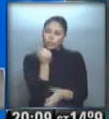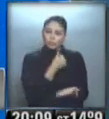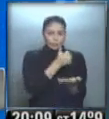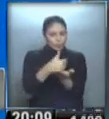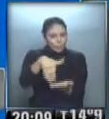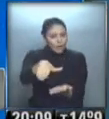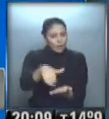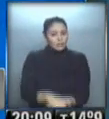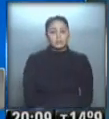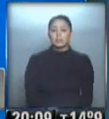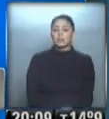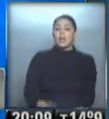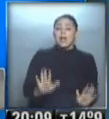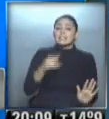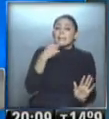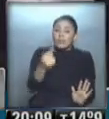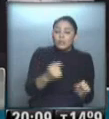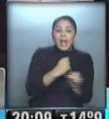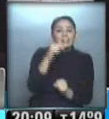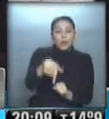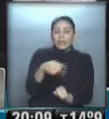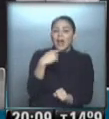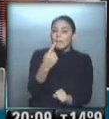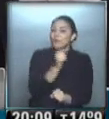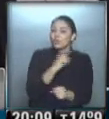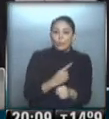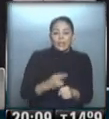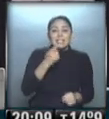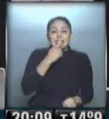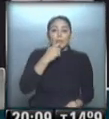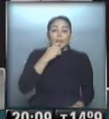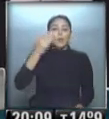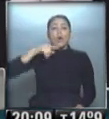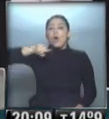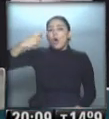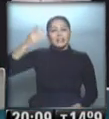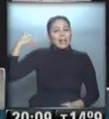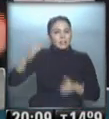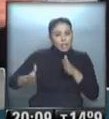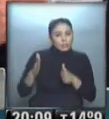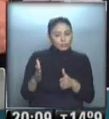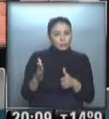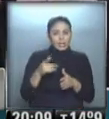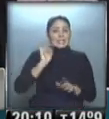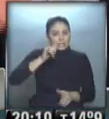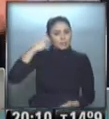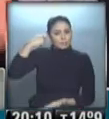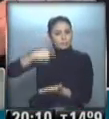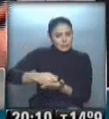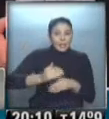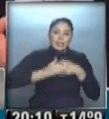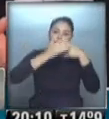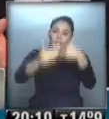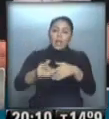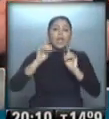subsidio? Esta es una pregunta que por ahora no pueden responder. Si uno toma los antecedentes de otras oportunidades, se les pagó